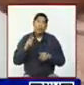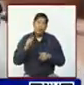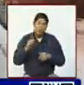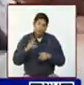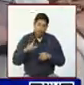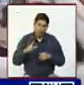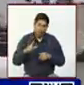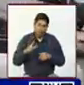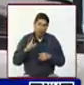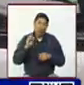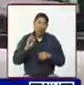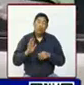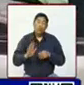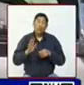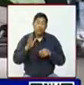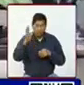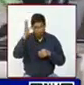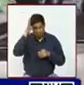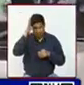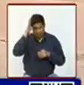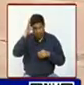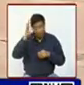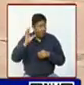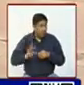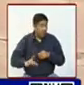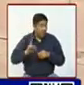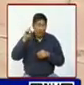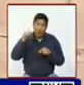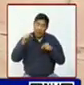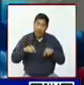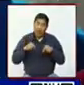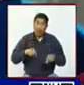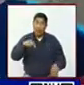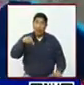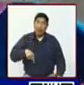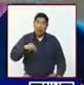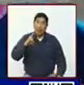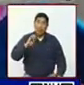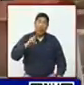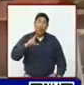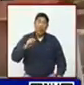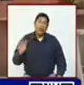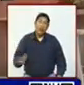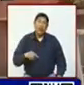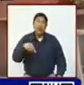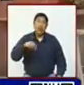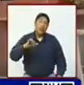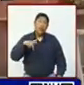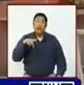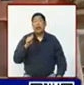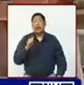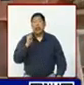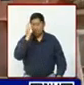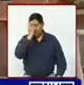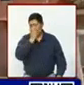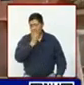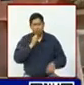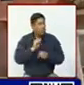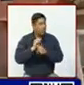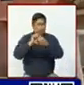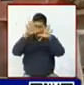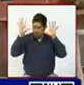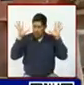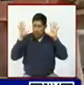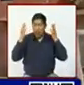de la otra parte de su historia y lo encontró justamente acá en Quilaquila y nosotros fuimos testigos de este maravilloso reencuentro.